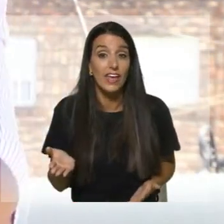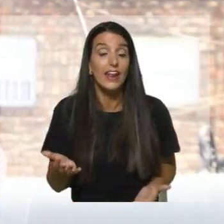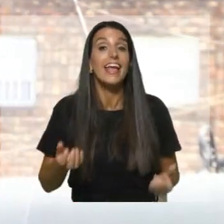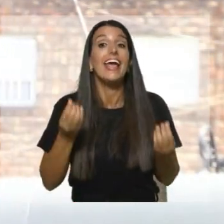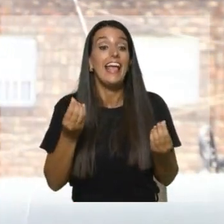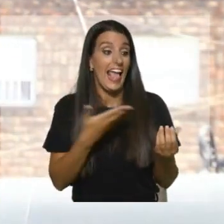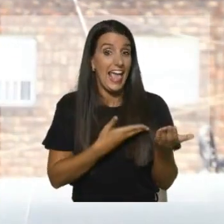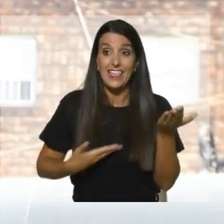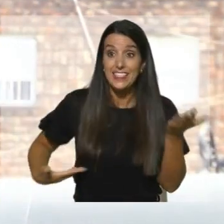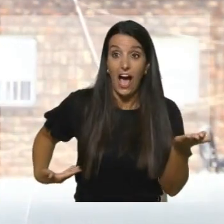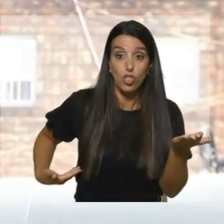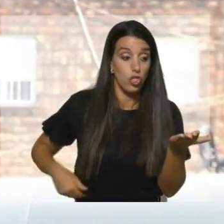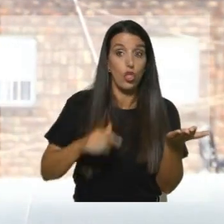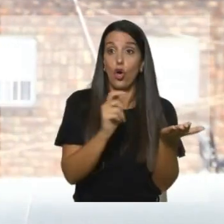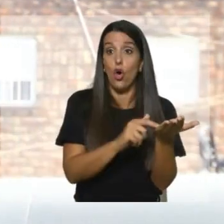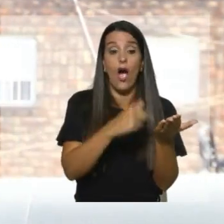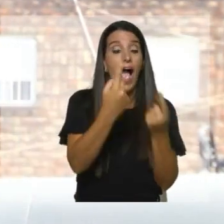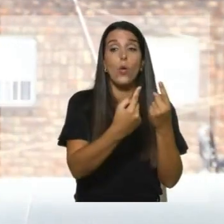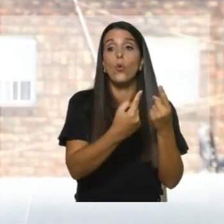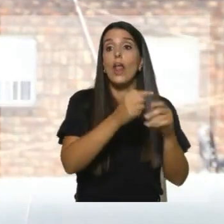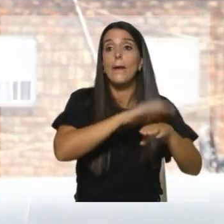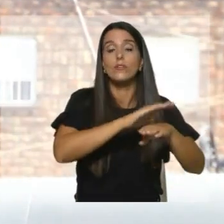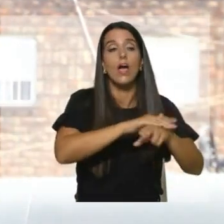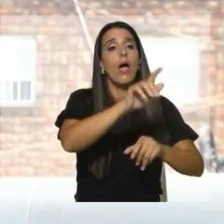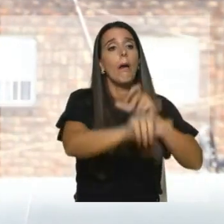si el Estado abandona determinadas